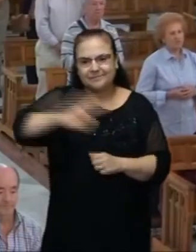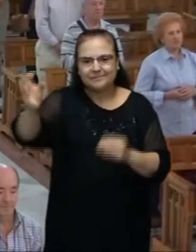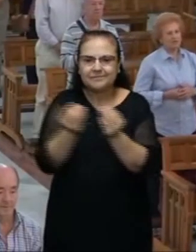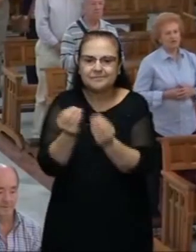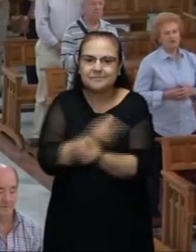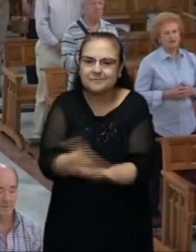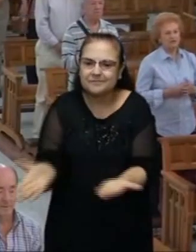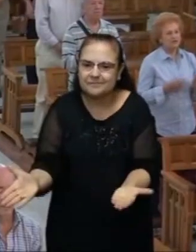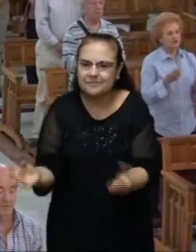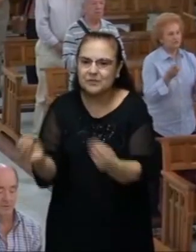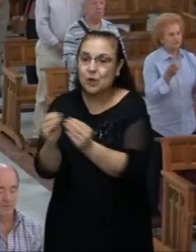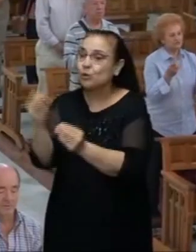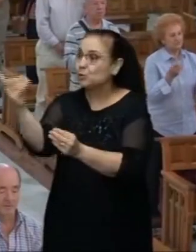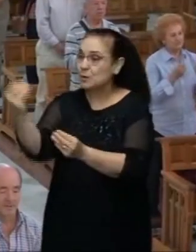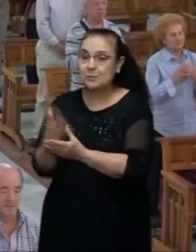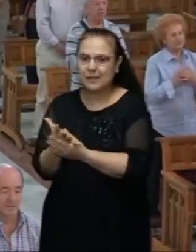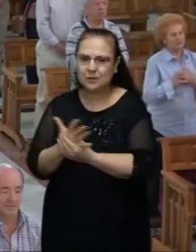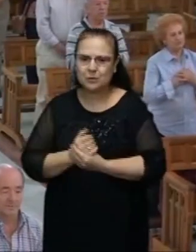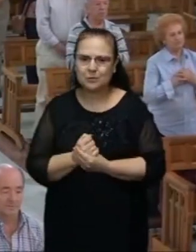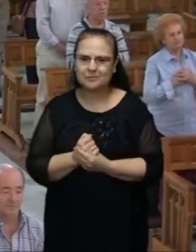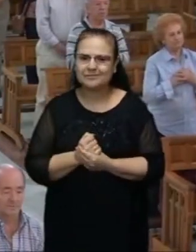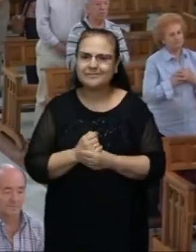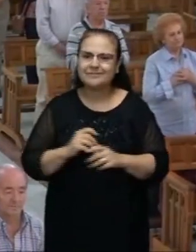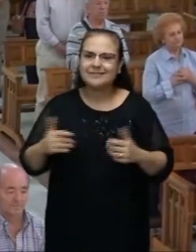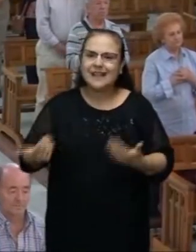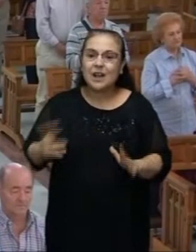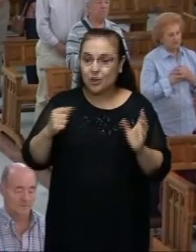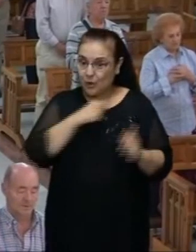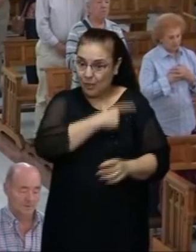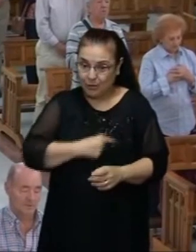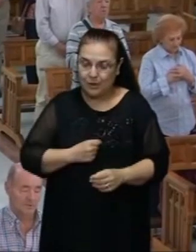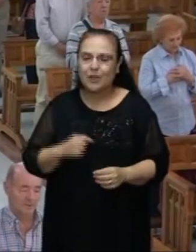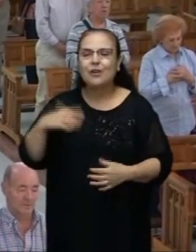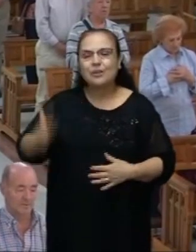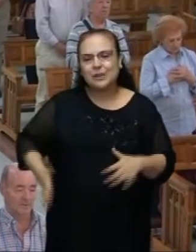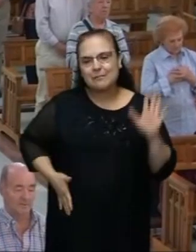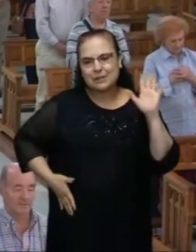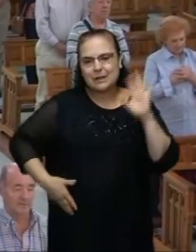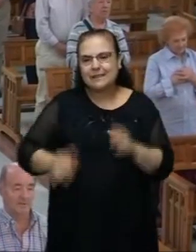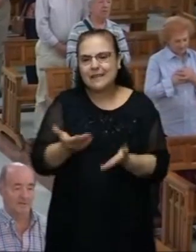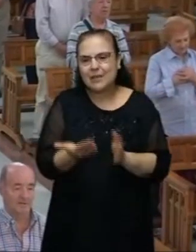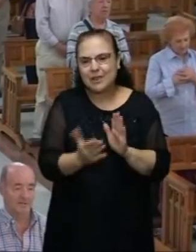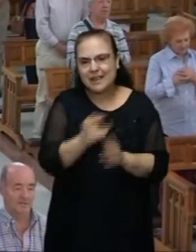Señor esté con vosotros. Levantemos el corazón.